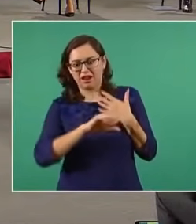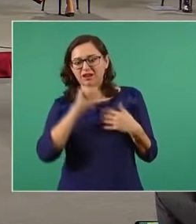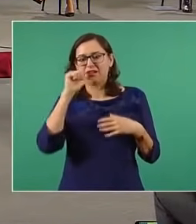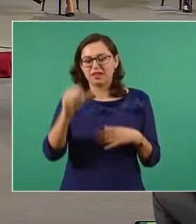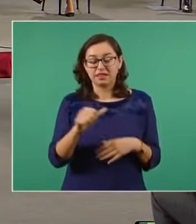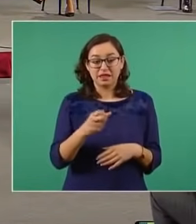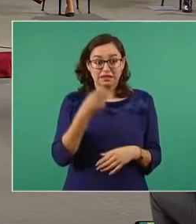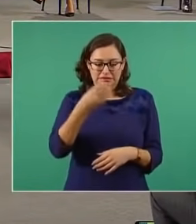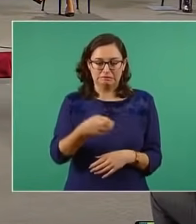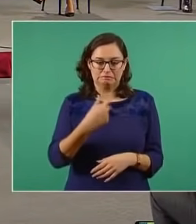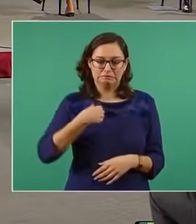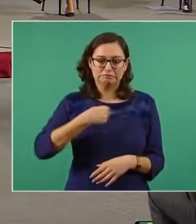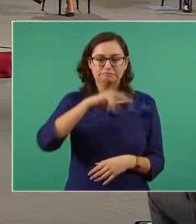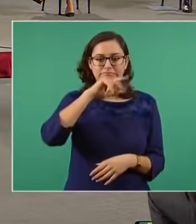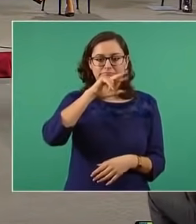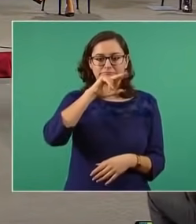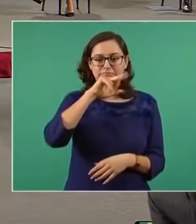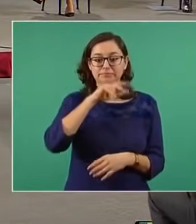Lo de Mola,